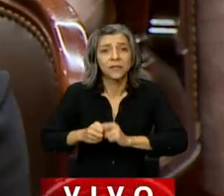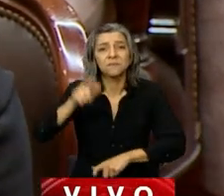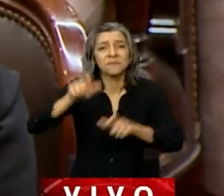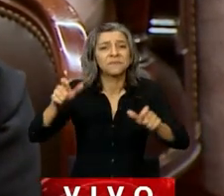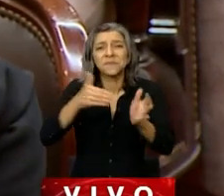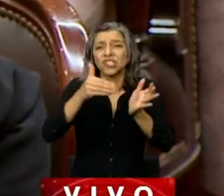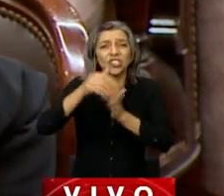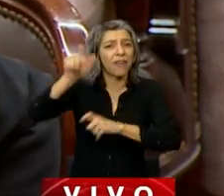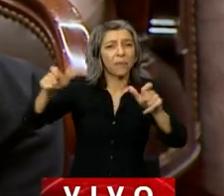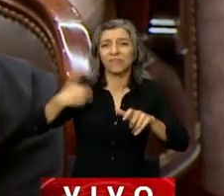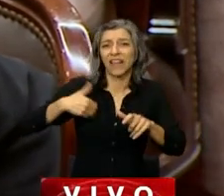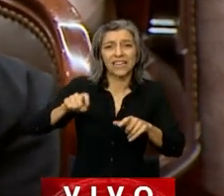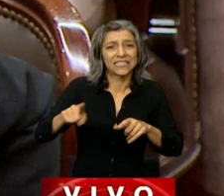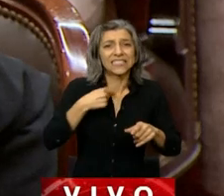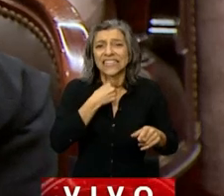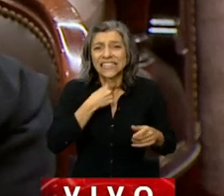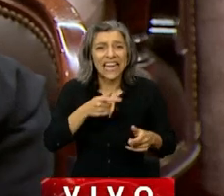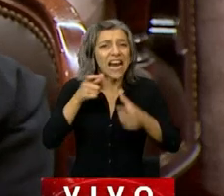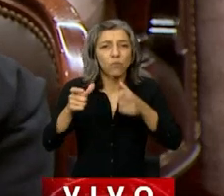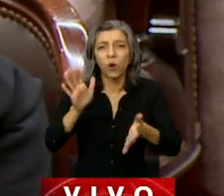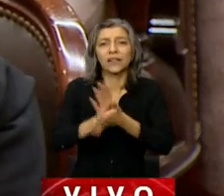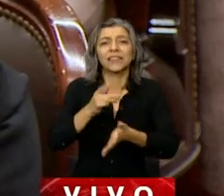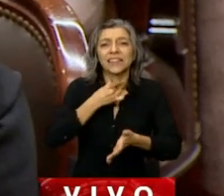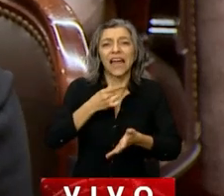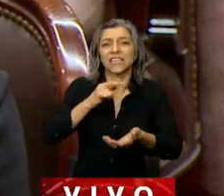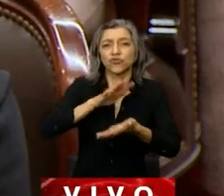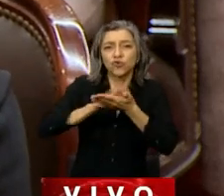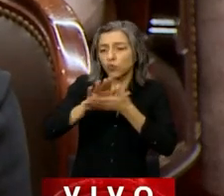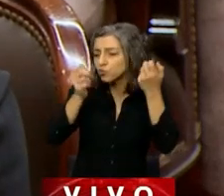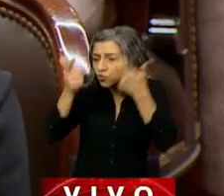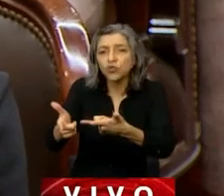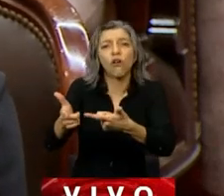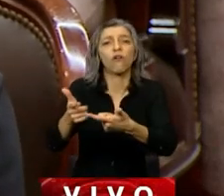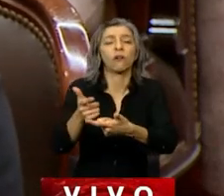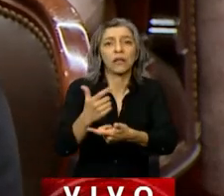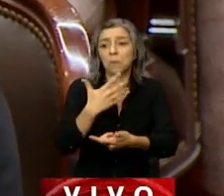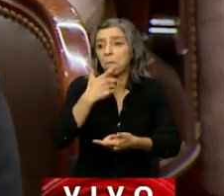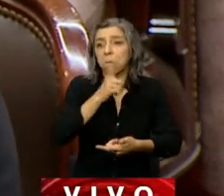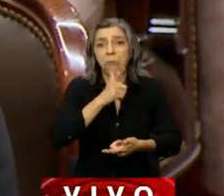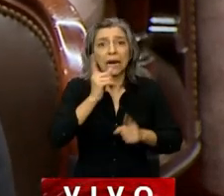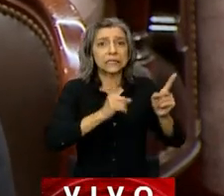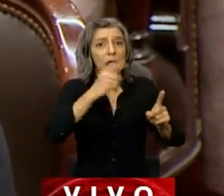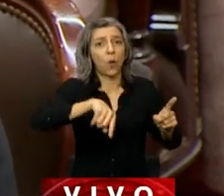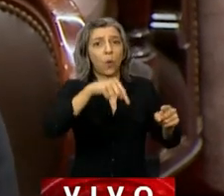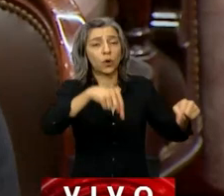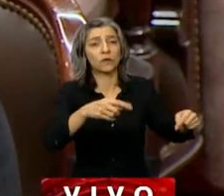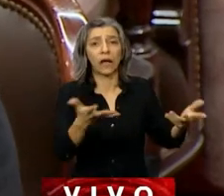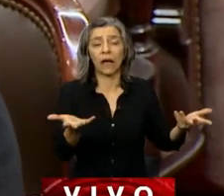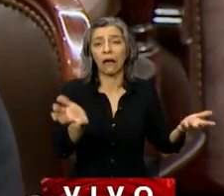un gobierno de enajenados inhábiles, mientras un grupo de privilegiados en este recinto parece que la